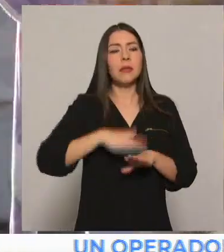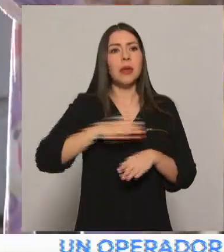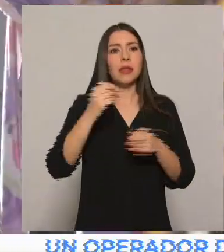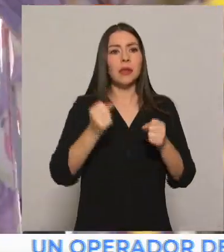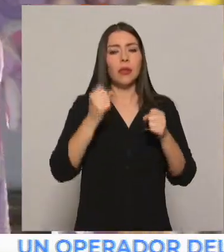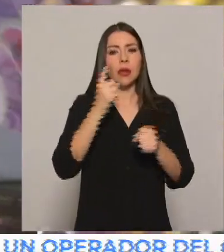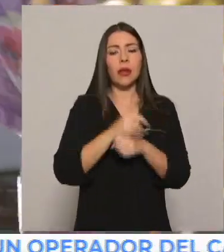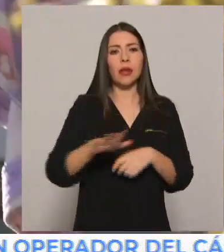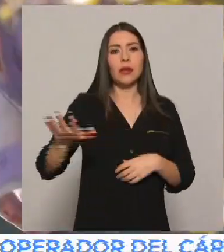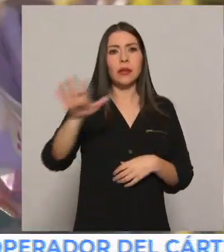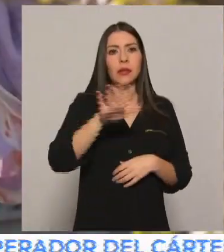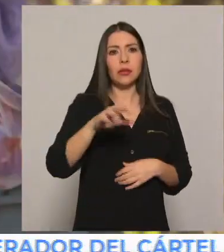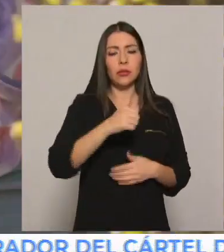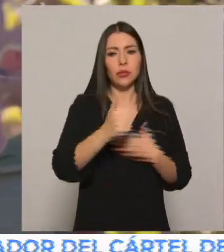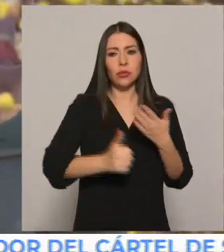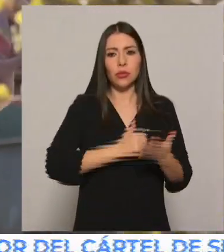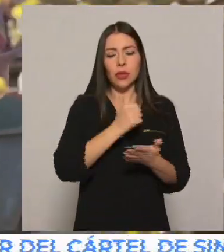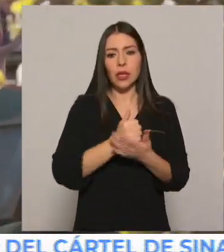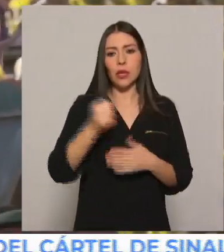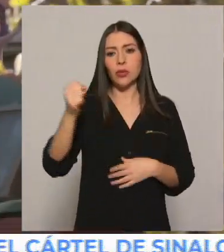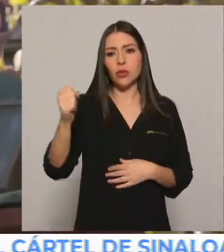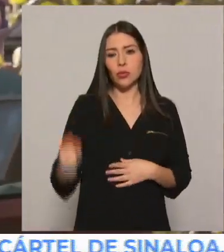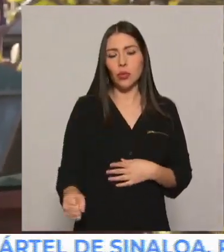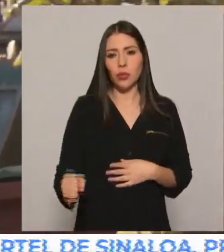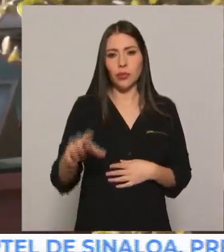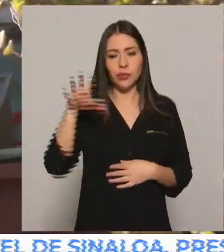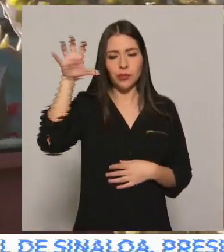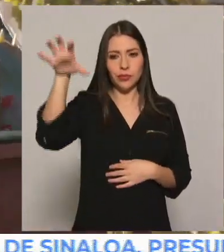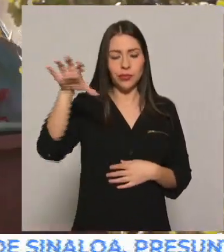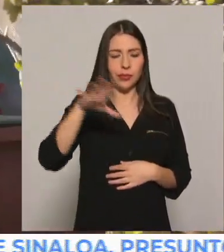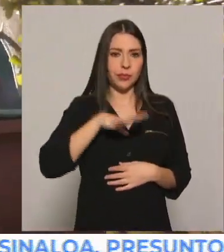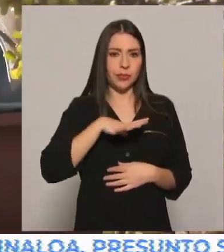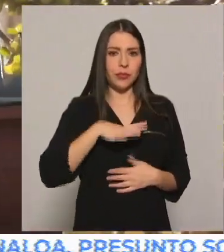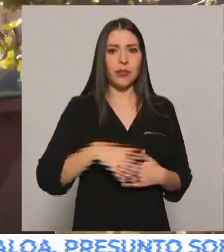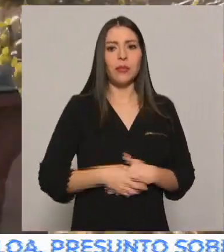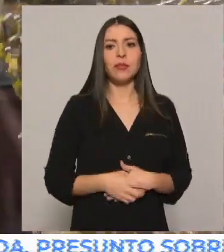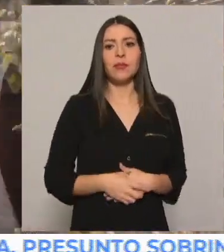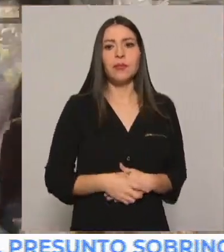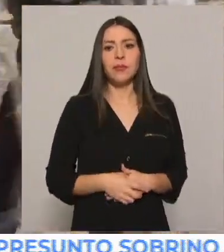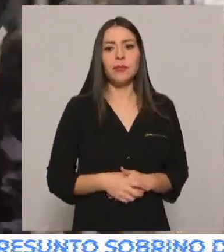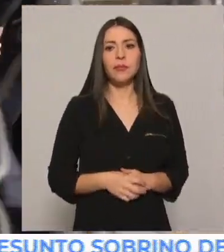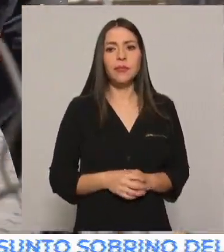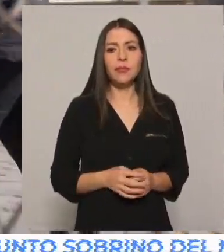capital. Con imágenes de Jorge Barajas, Víctor Diego, 21 Noticias.